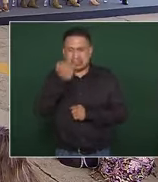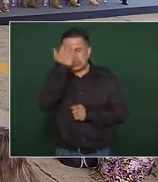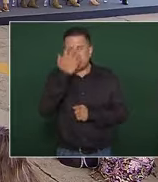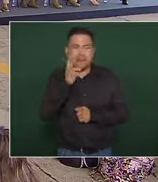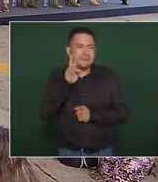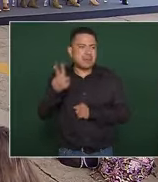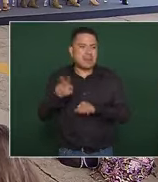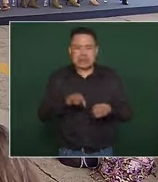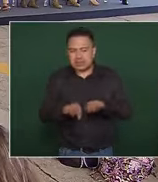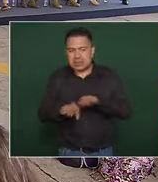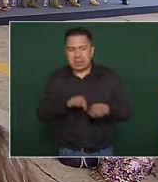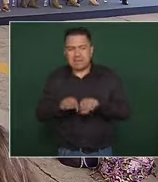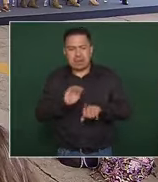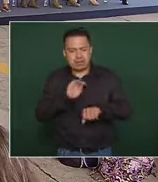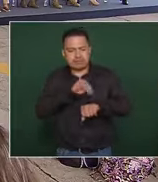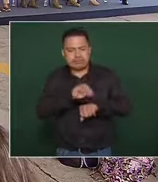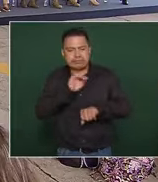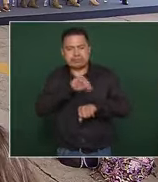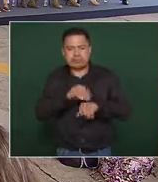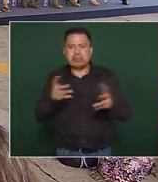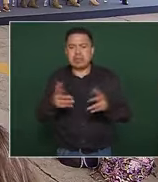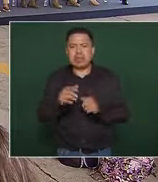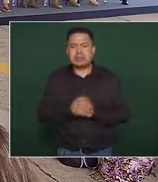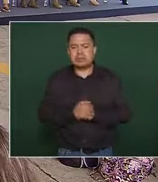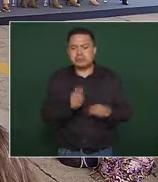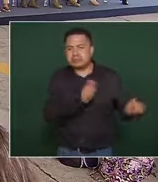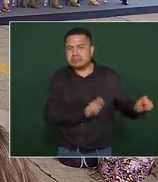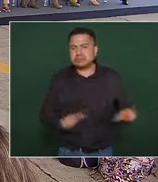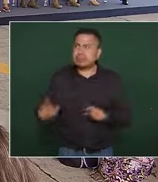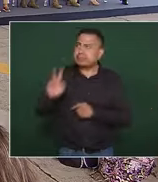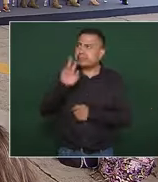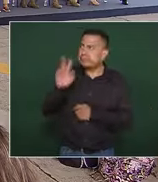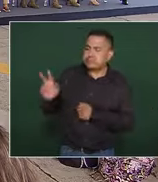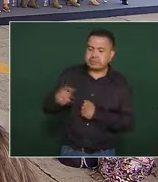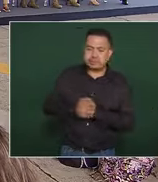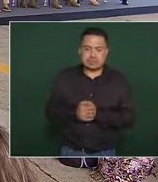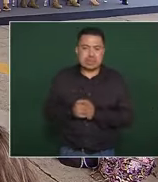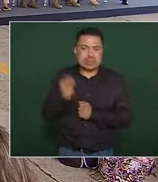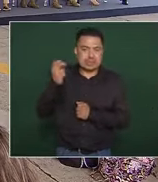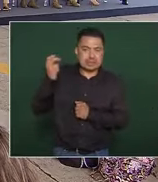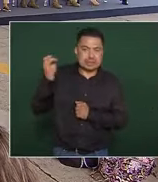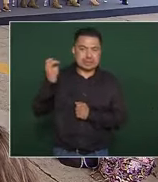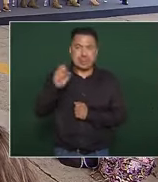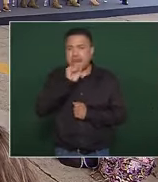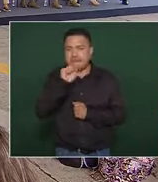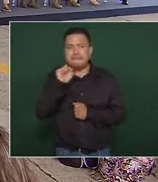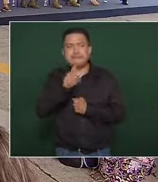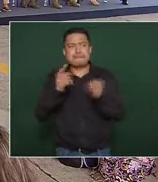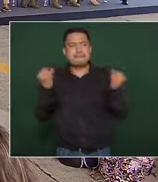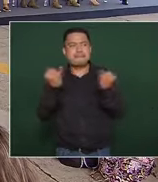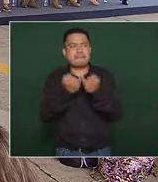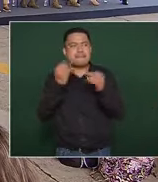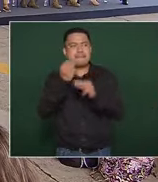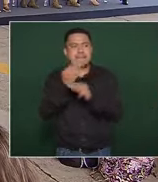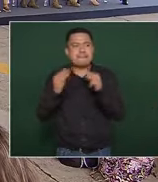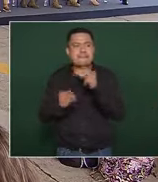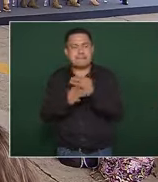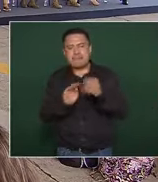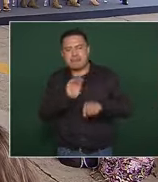de los trabajos realizados. Adelante, por favor. Y aquí también el equipamiento